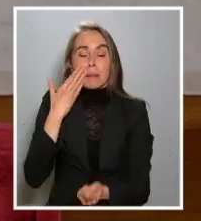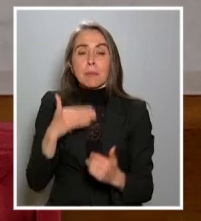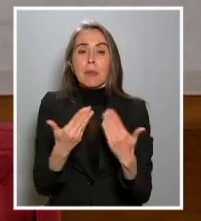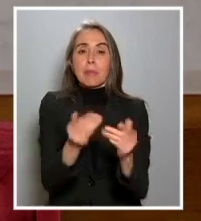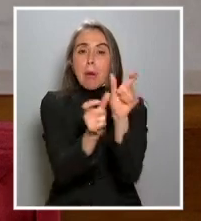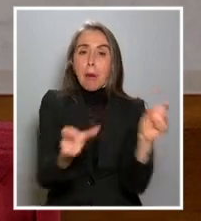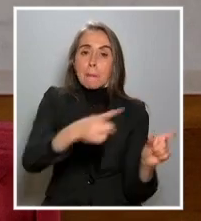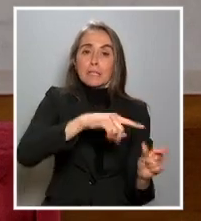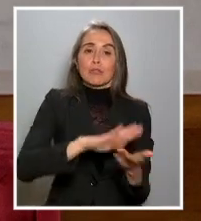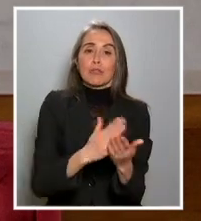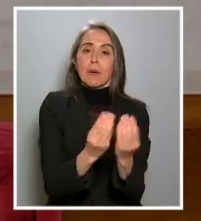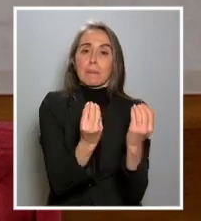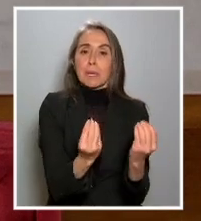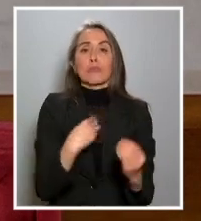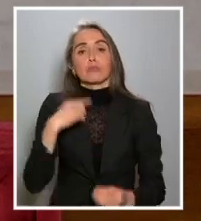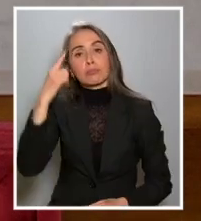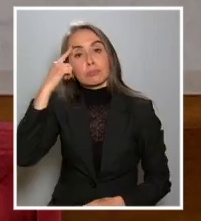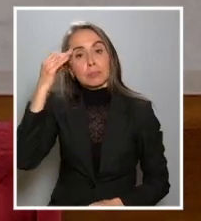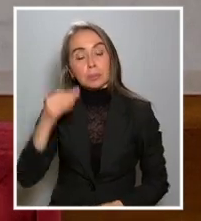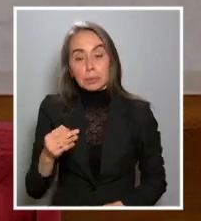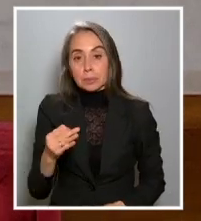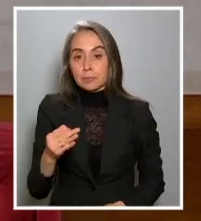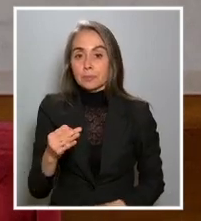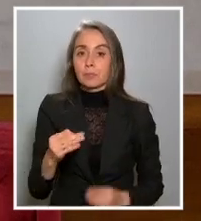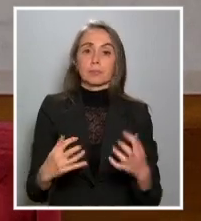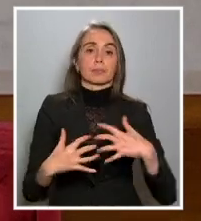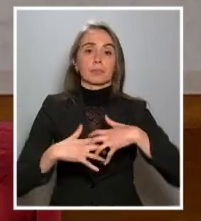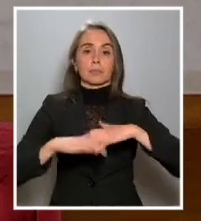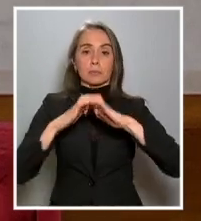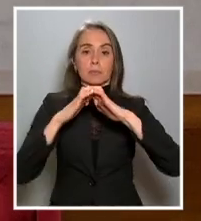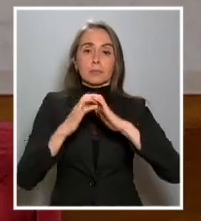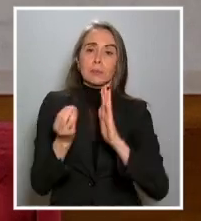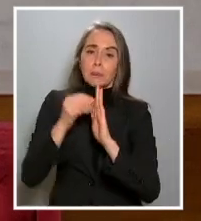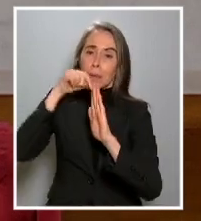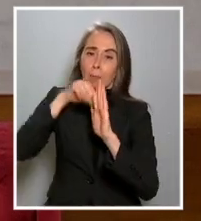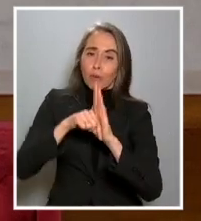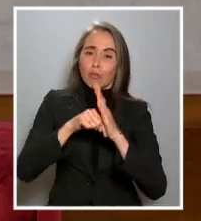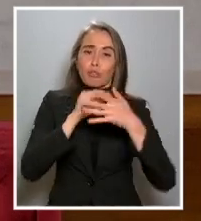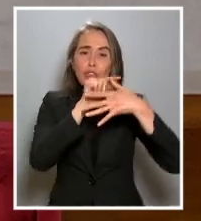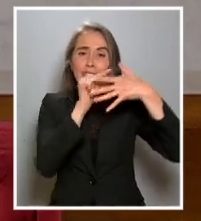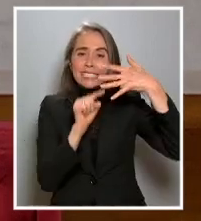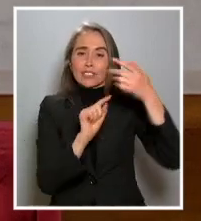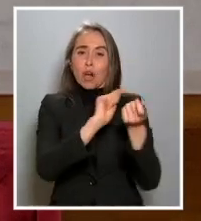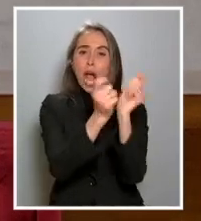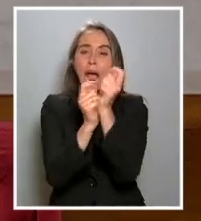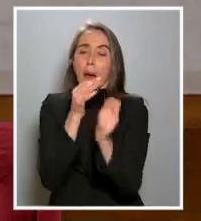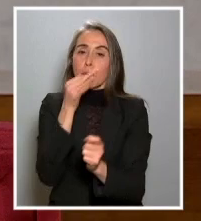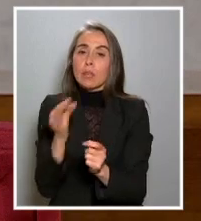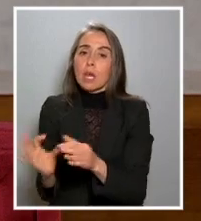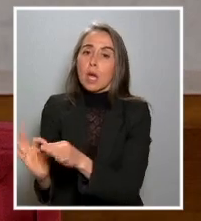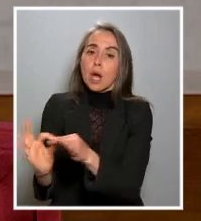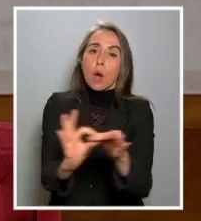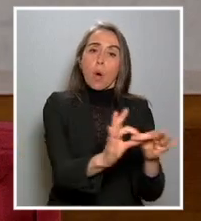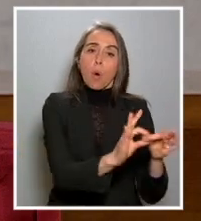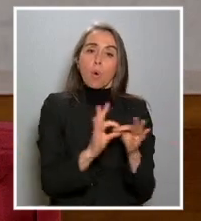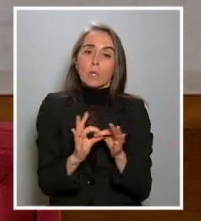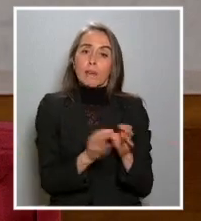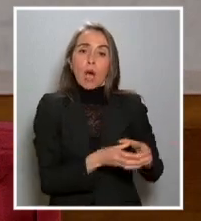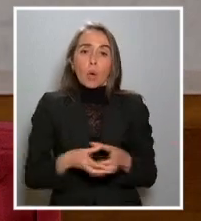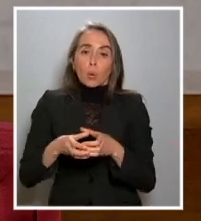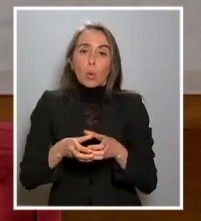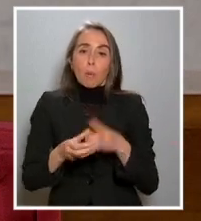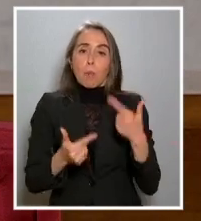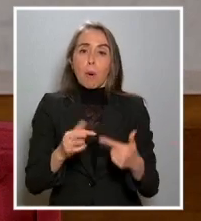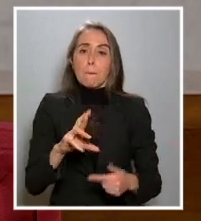Estoy convencido que para consolidar y profundizar estos cambios, la unidad de las fuerzas progresistas